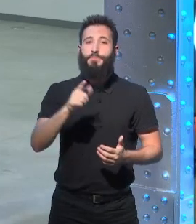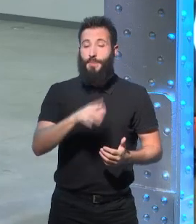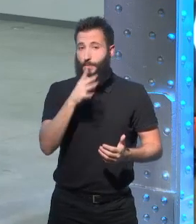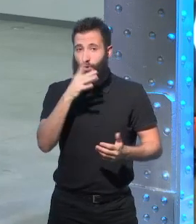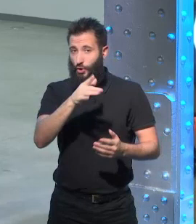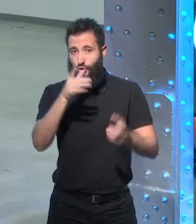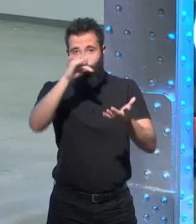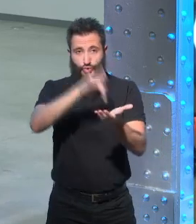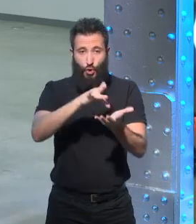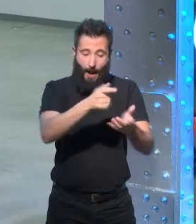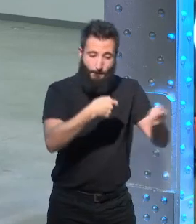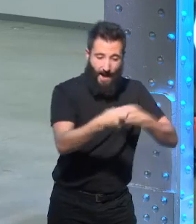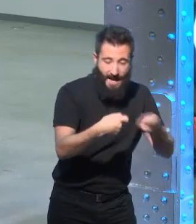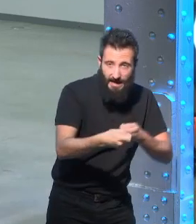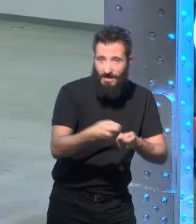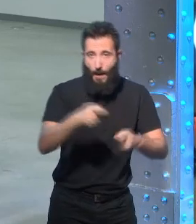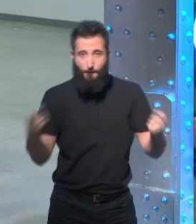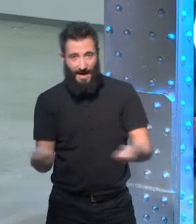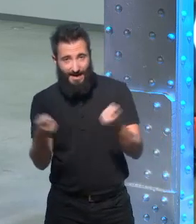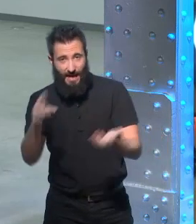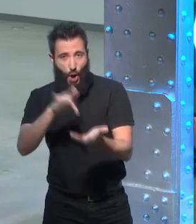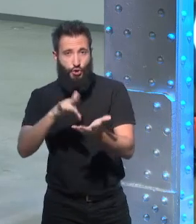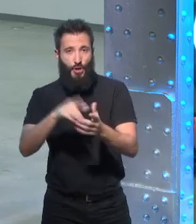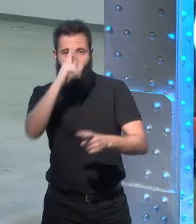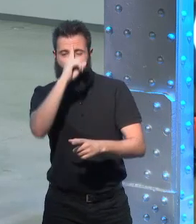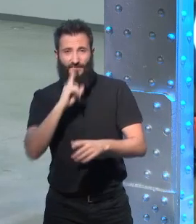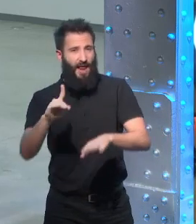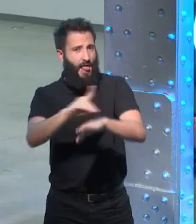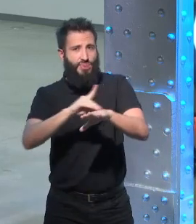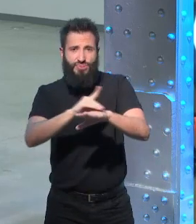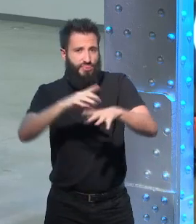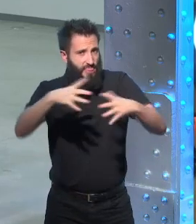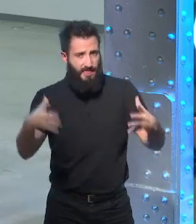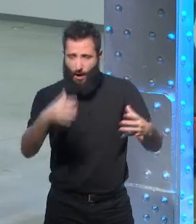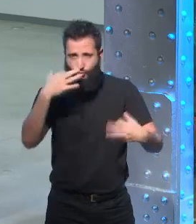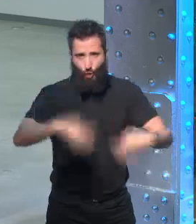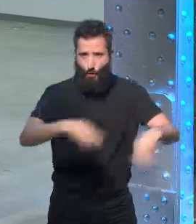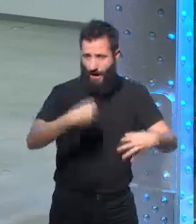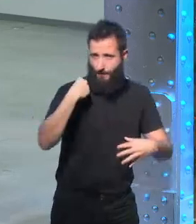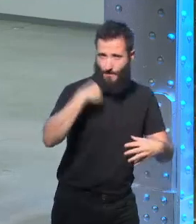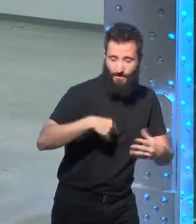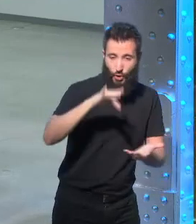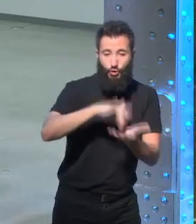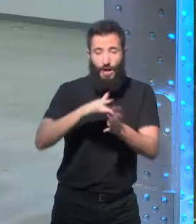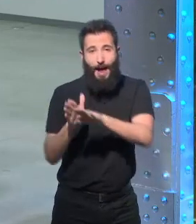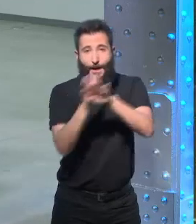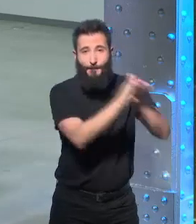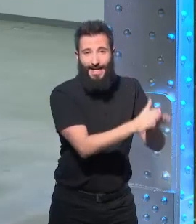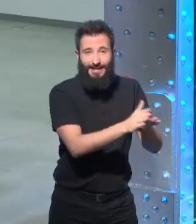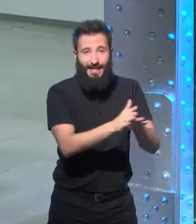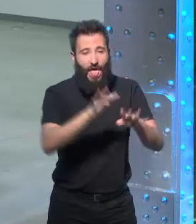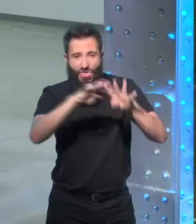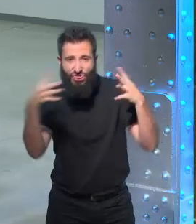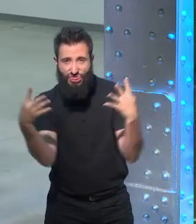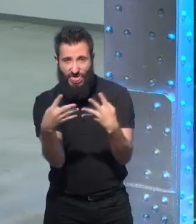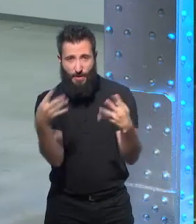Por la parte de marketing, ventas, los perfiles de Big Data son totalmente transversales. Y por la parte de ciberseguridad, que